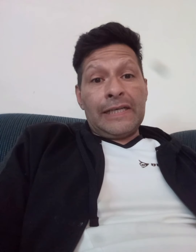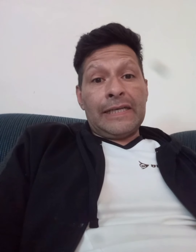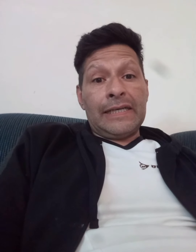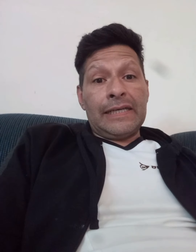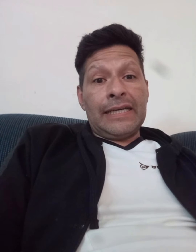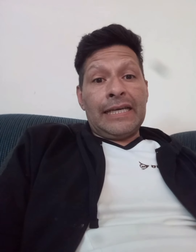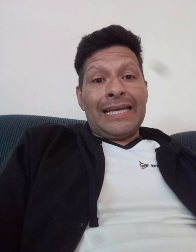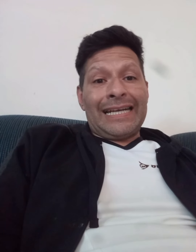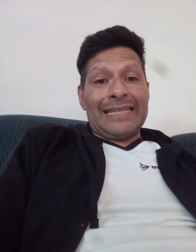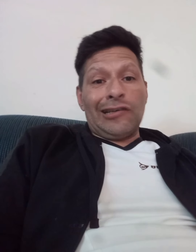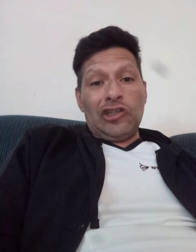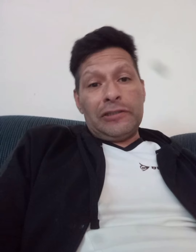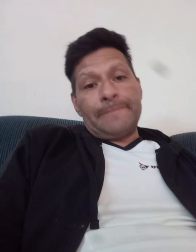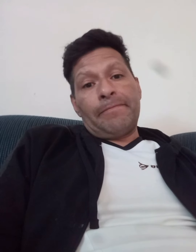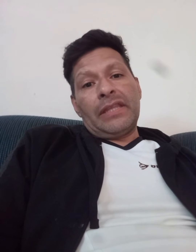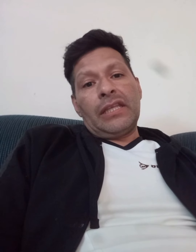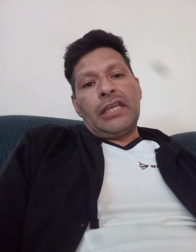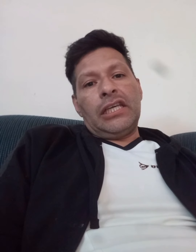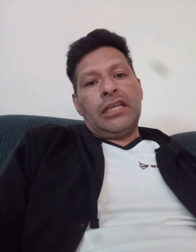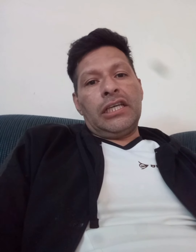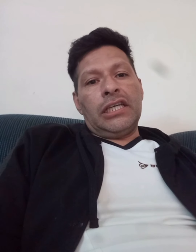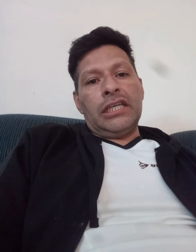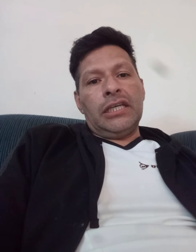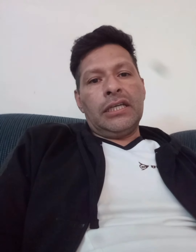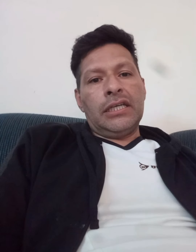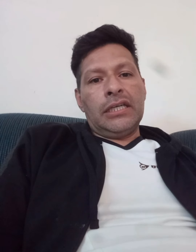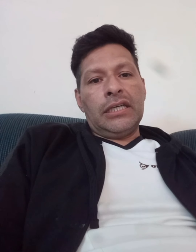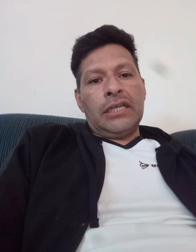Fox, Calderón